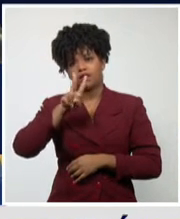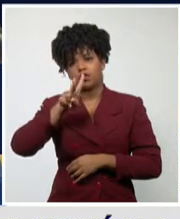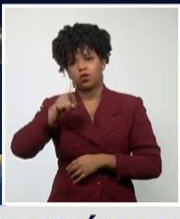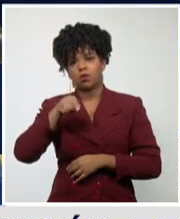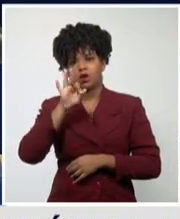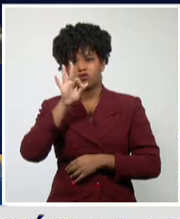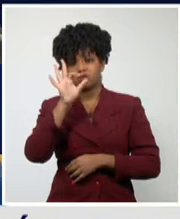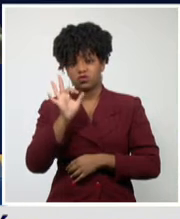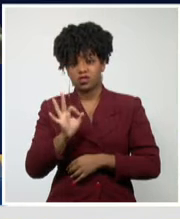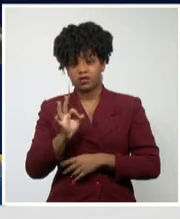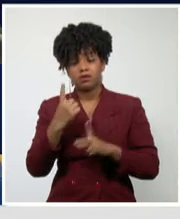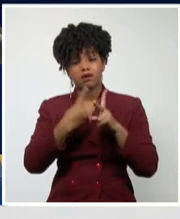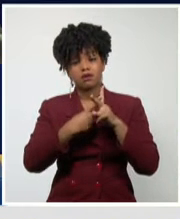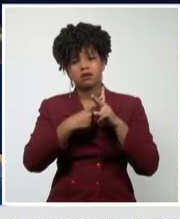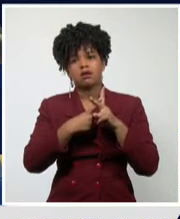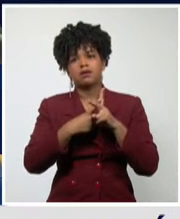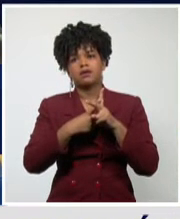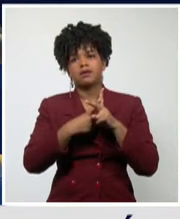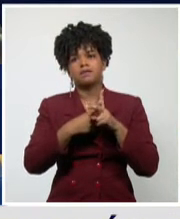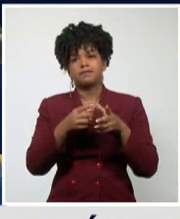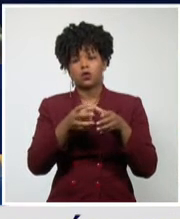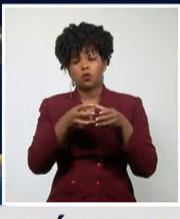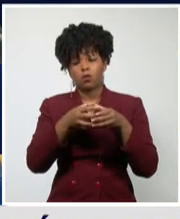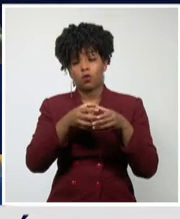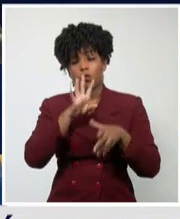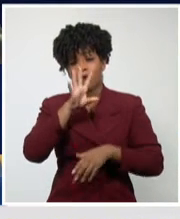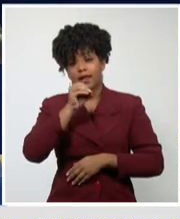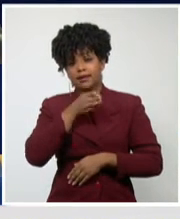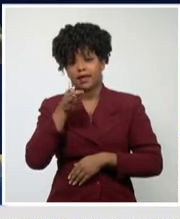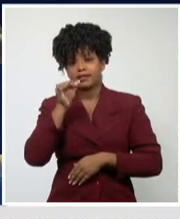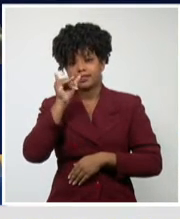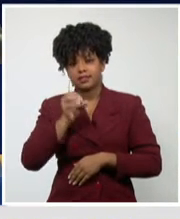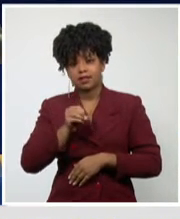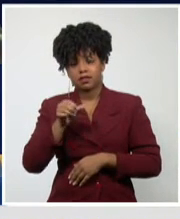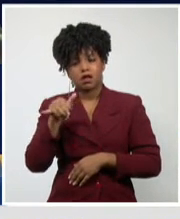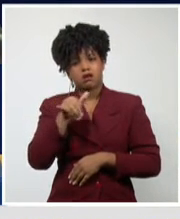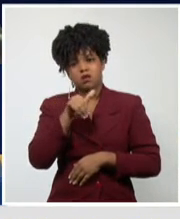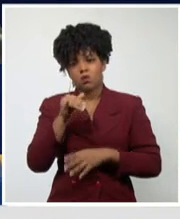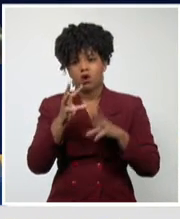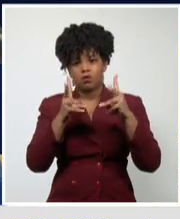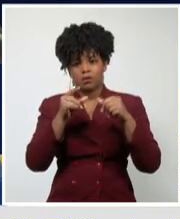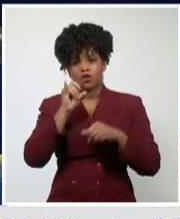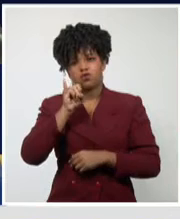de 40 a 60, la misma cantidad, 9 casos, el